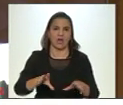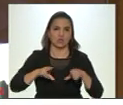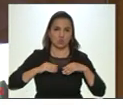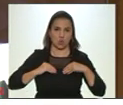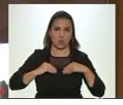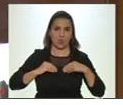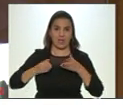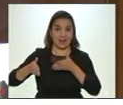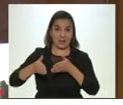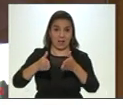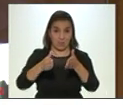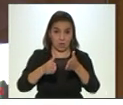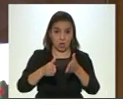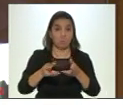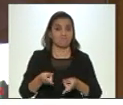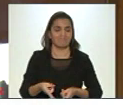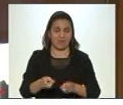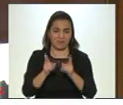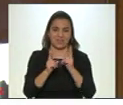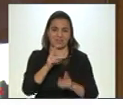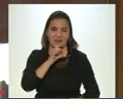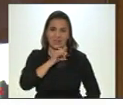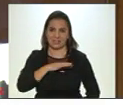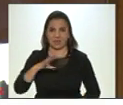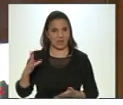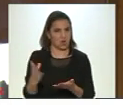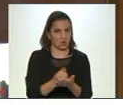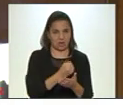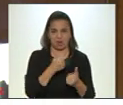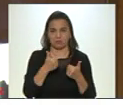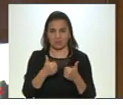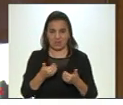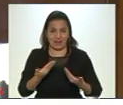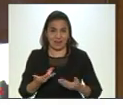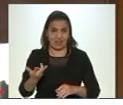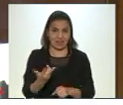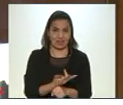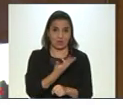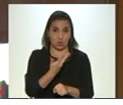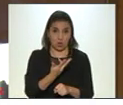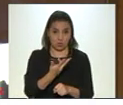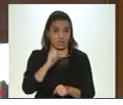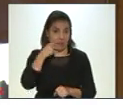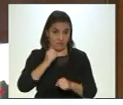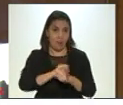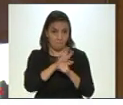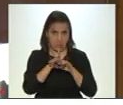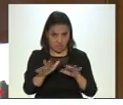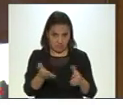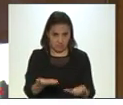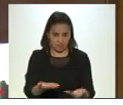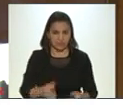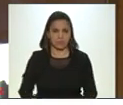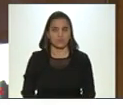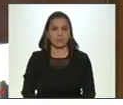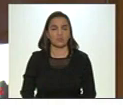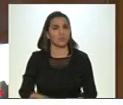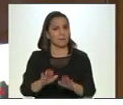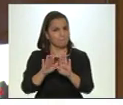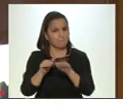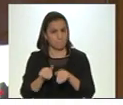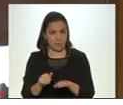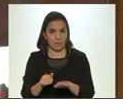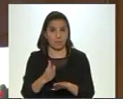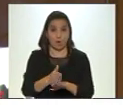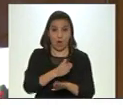los caminos que permitan a Chile salir adelante en esta desgracia. Me refiero a esta pandemia. Tal cual como lo dije y